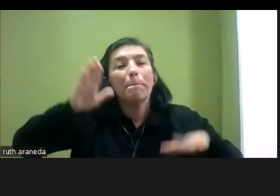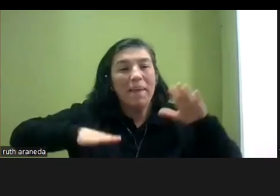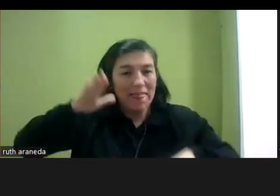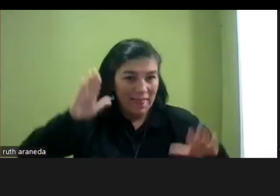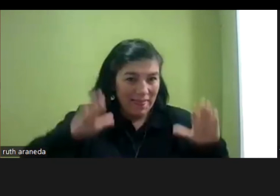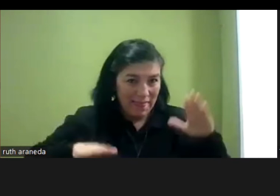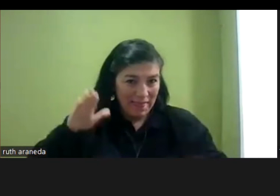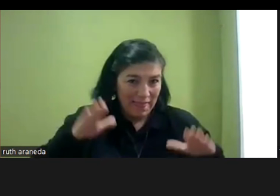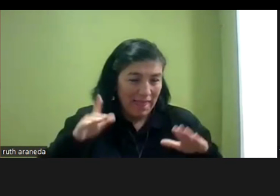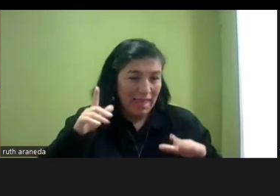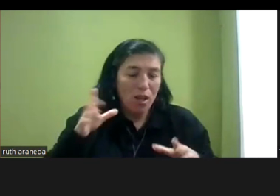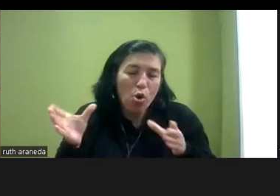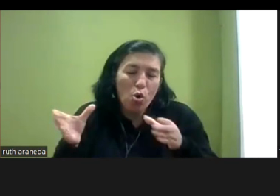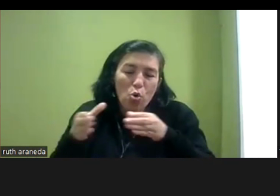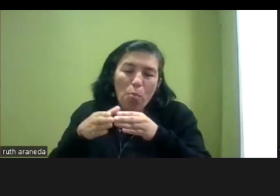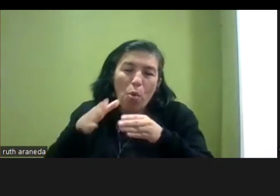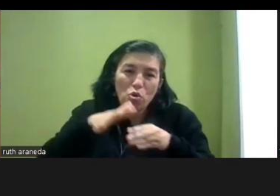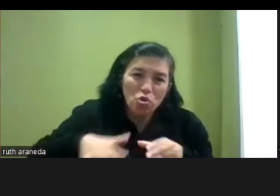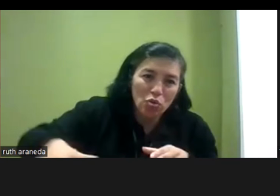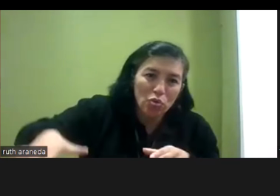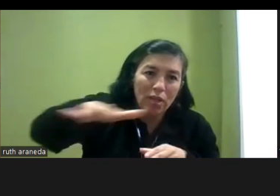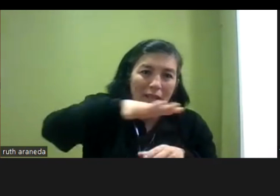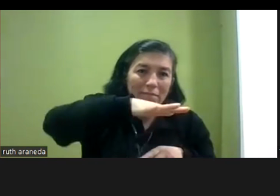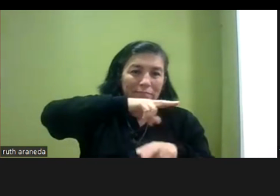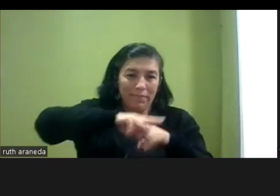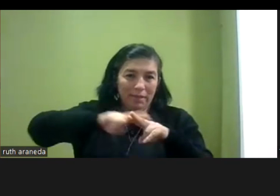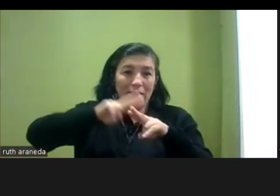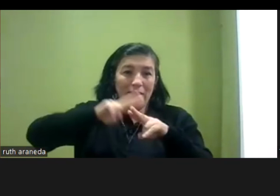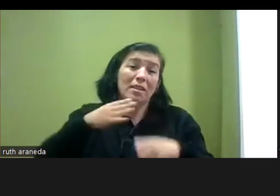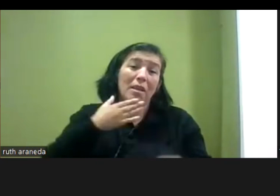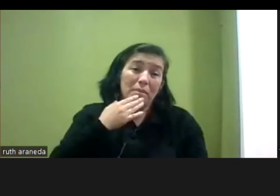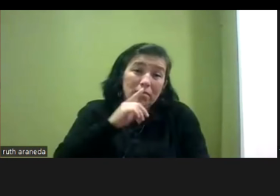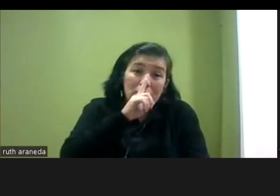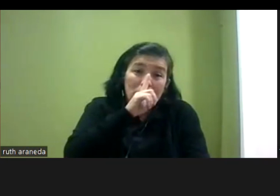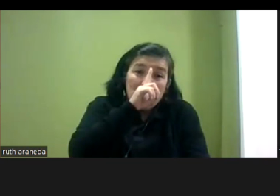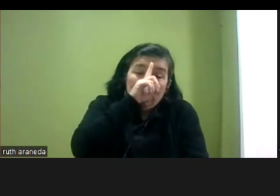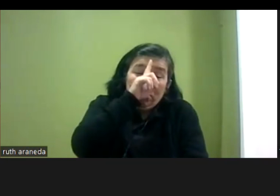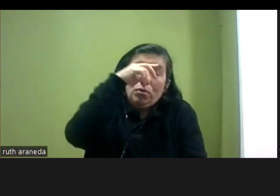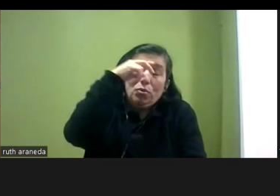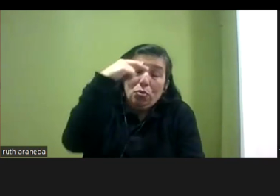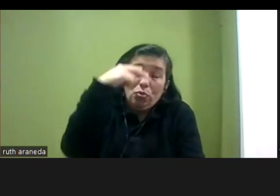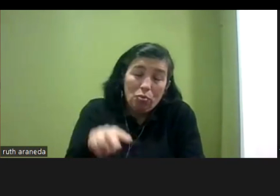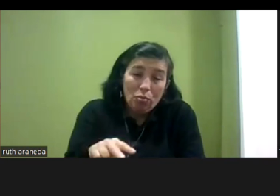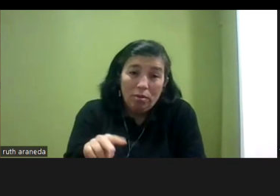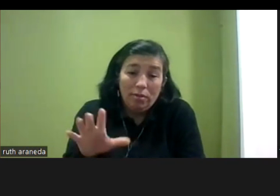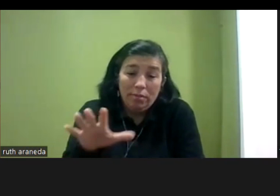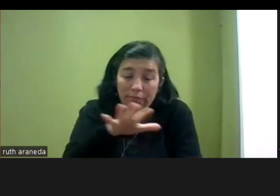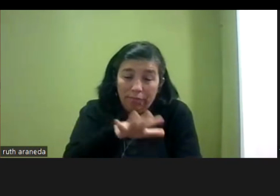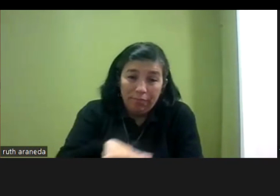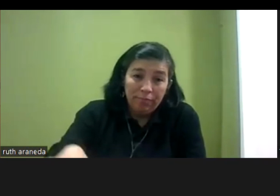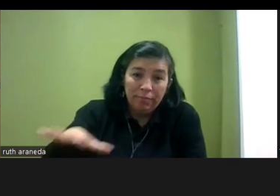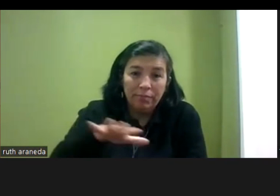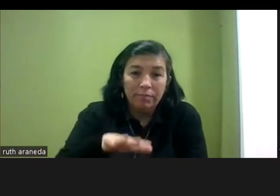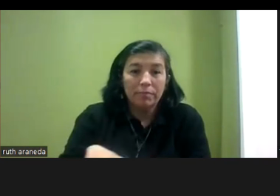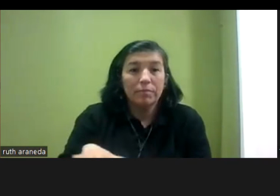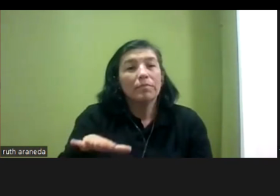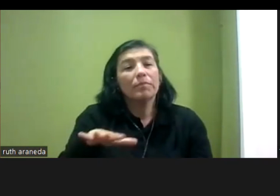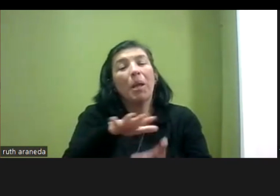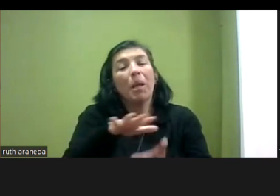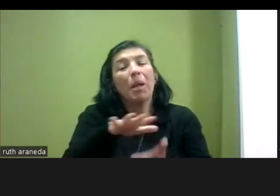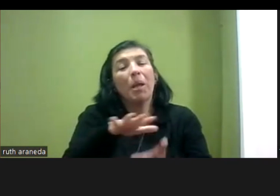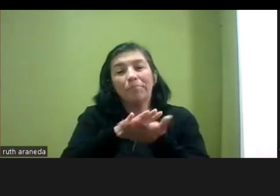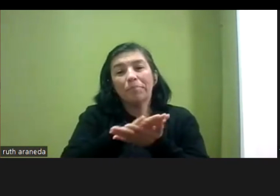de la sociedad que lo está realizando, de las creencias específicas de esa sociedad. En el caso